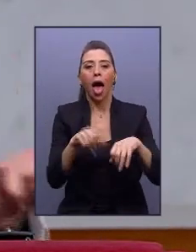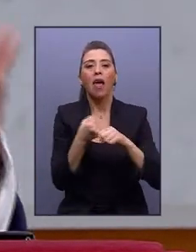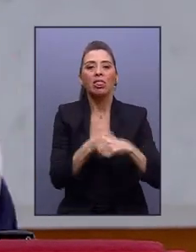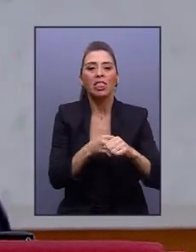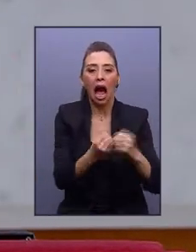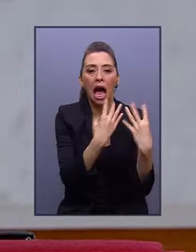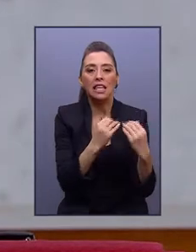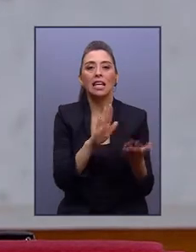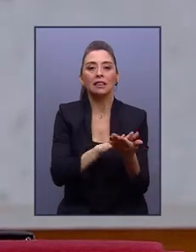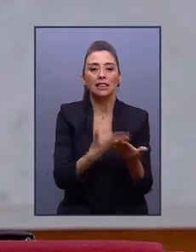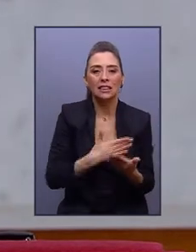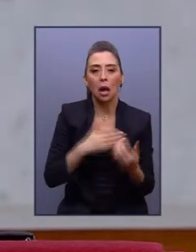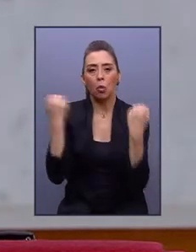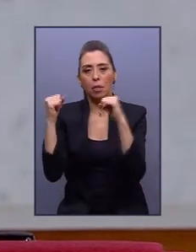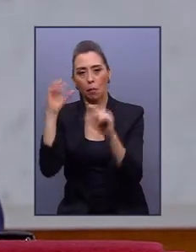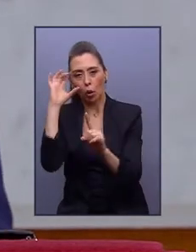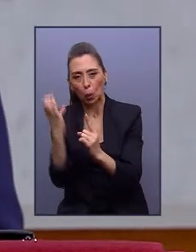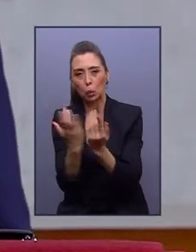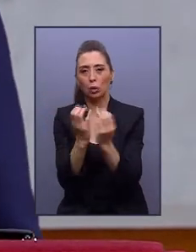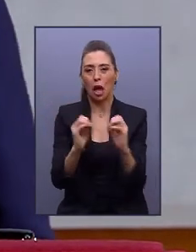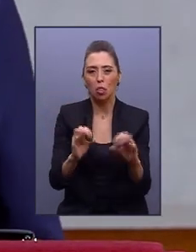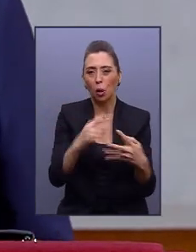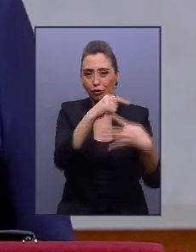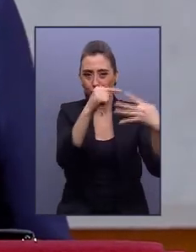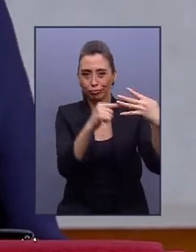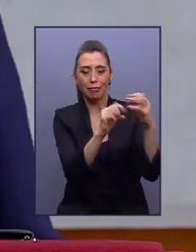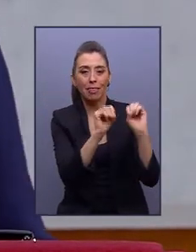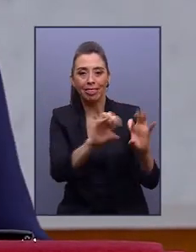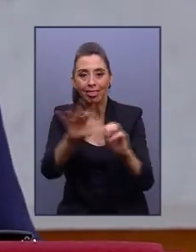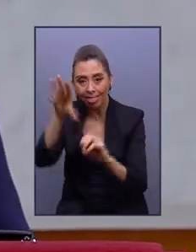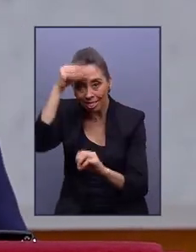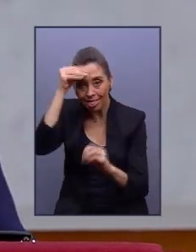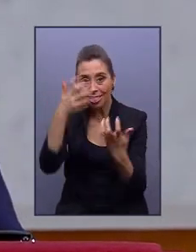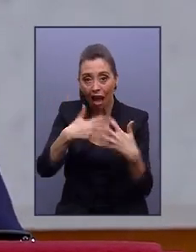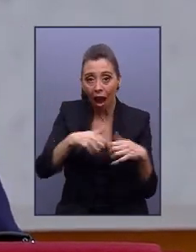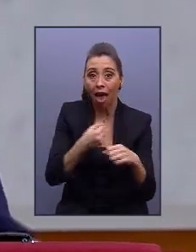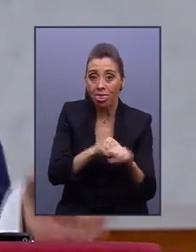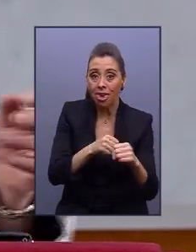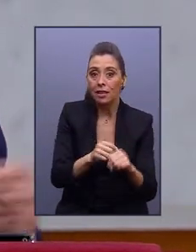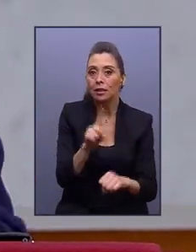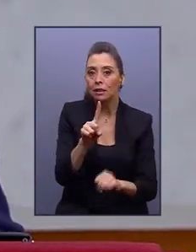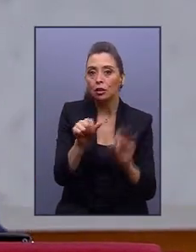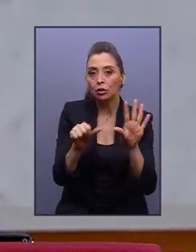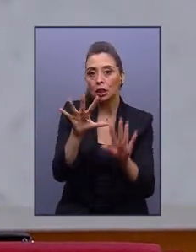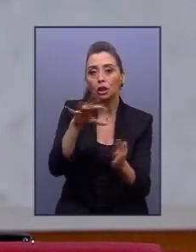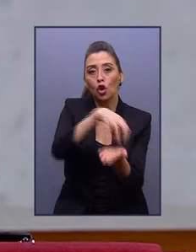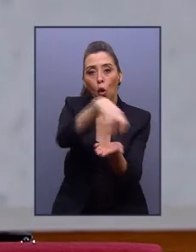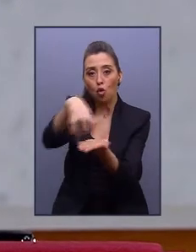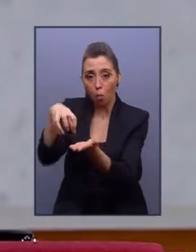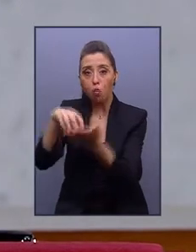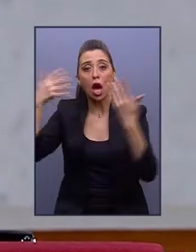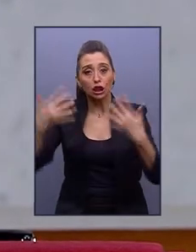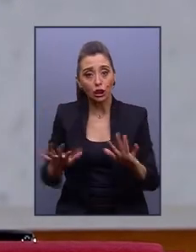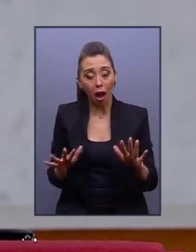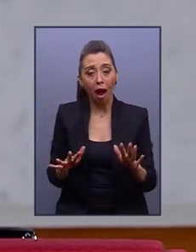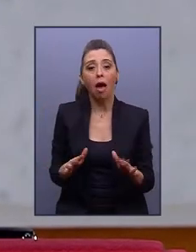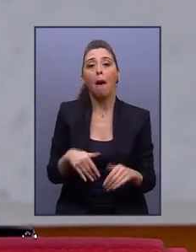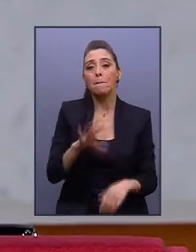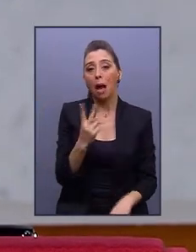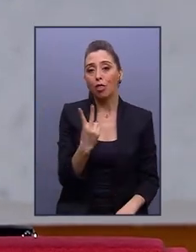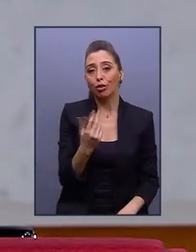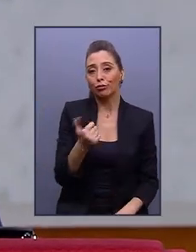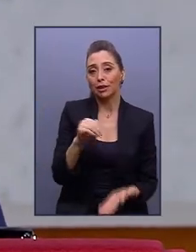contemplan salud, deporte, cultura, educación y otros, se han implementado en la fecha en 165 comunas. Atiende a más